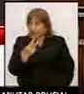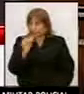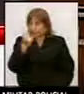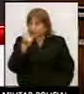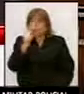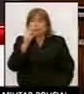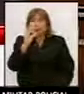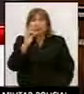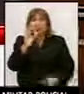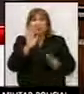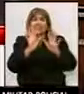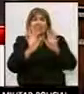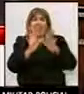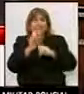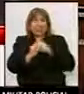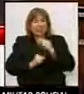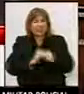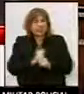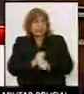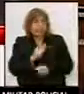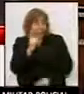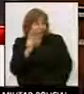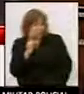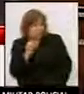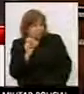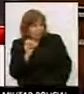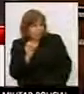2017, 10 años, en 120 días.